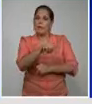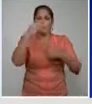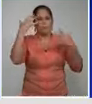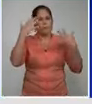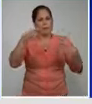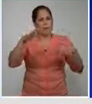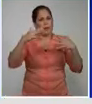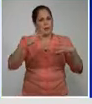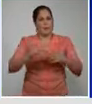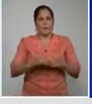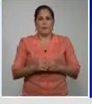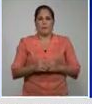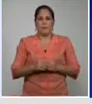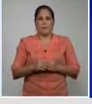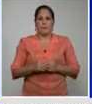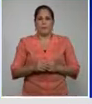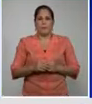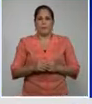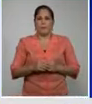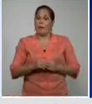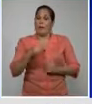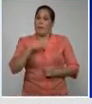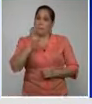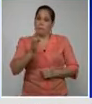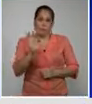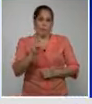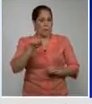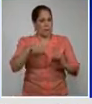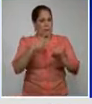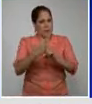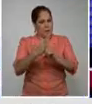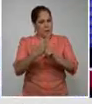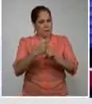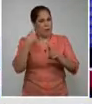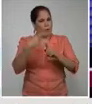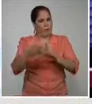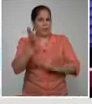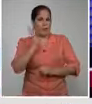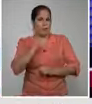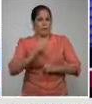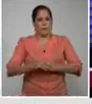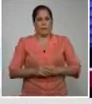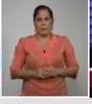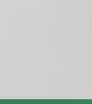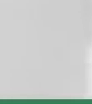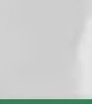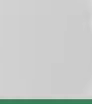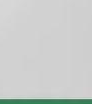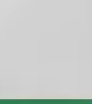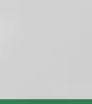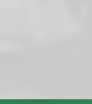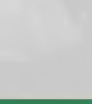lo dicen por interno. Así nos despedimos, nos vemos mañana en otra conferencia de prensa. Muy buenos días.